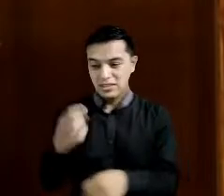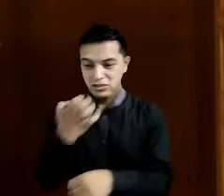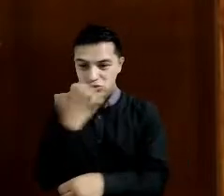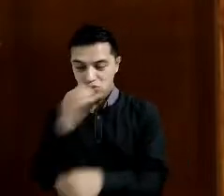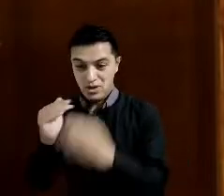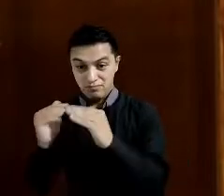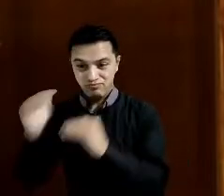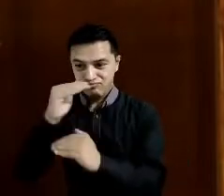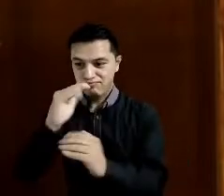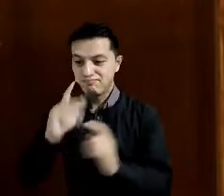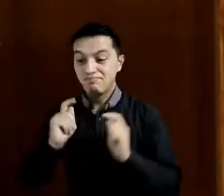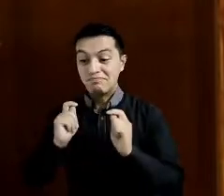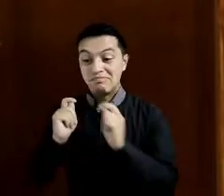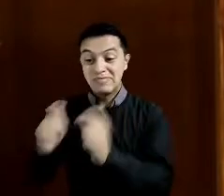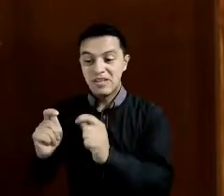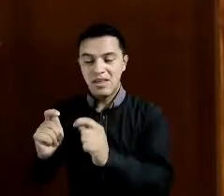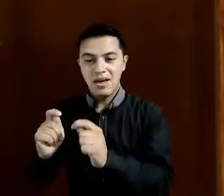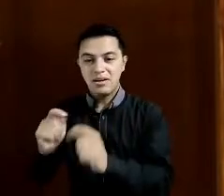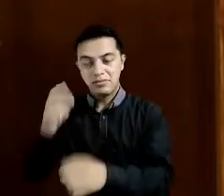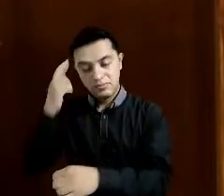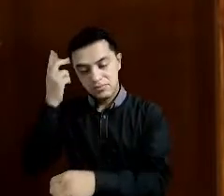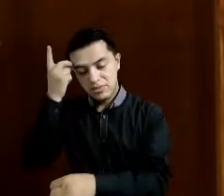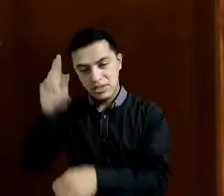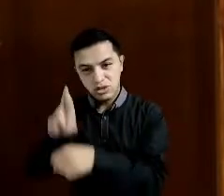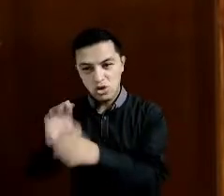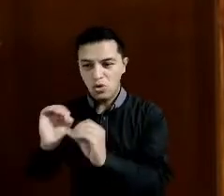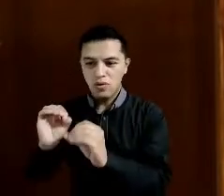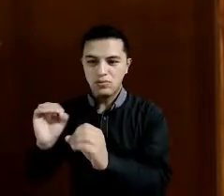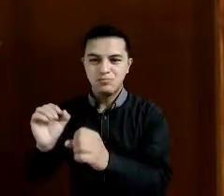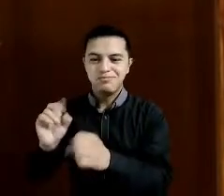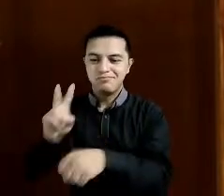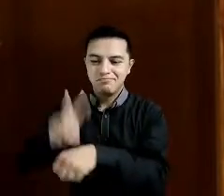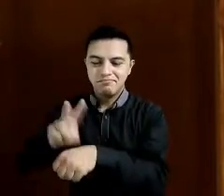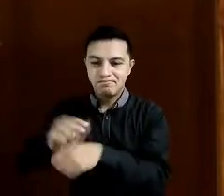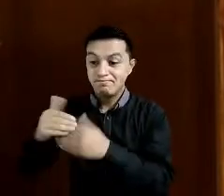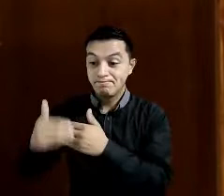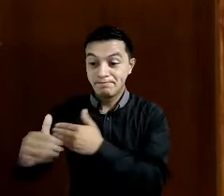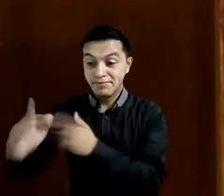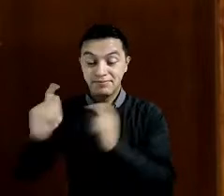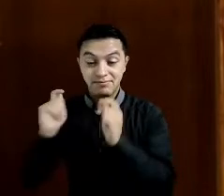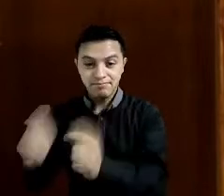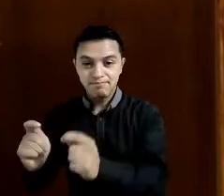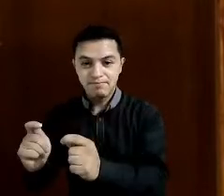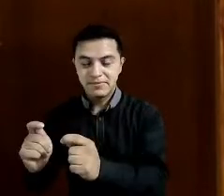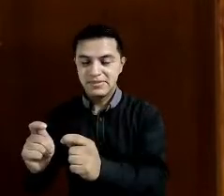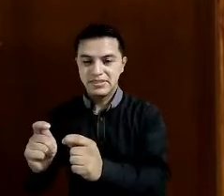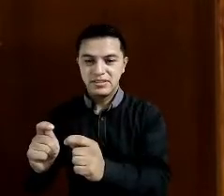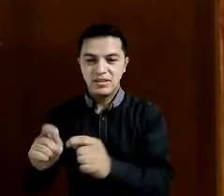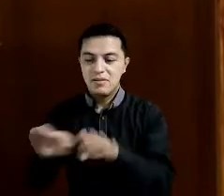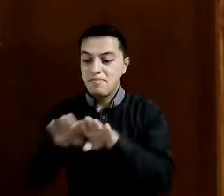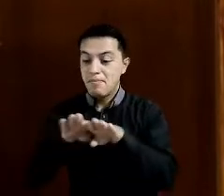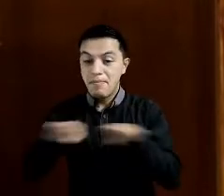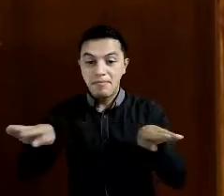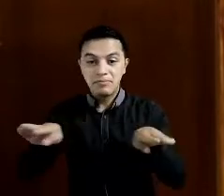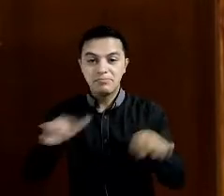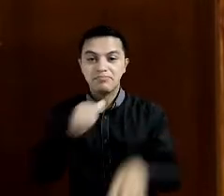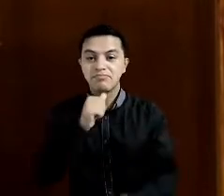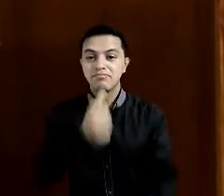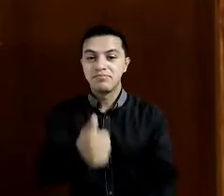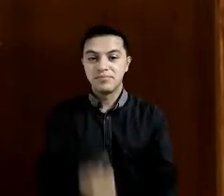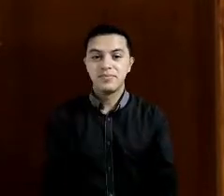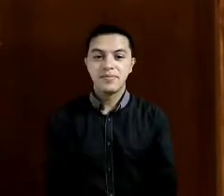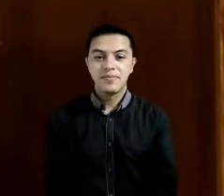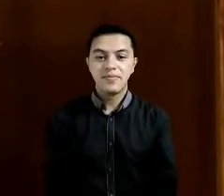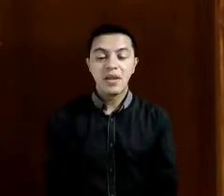nombramiento definitivo con respecto al personal de educación básica con las mismas funciones, quienes sí